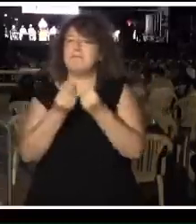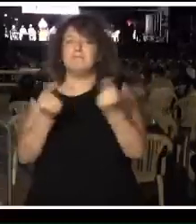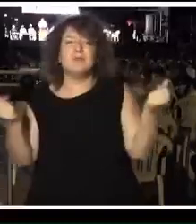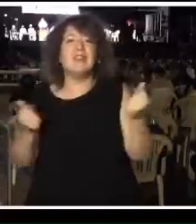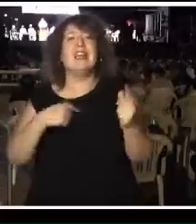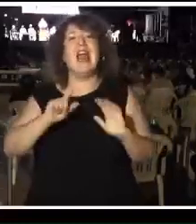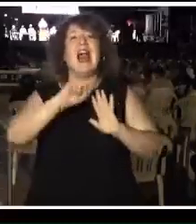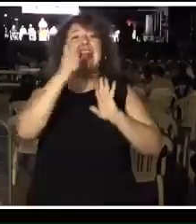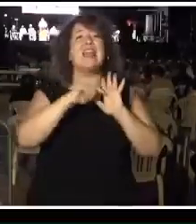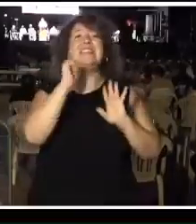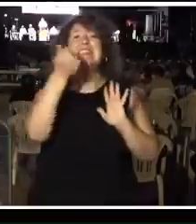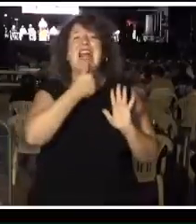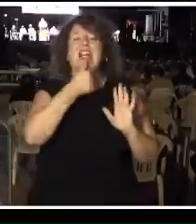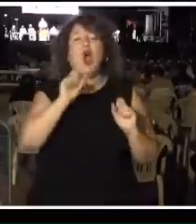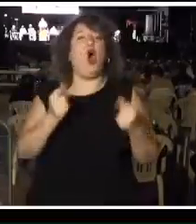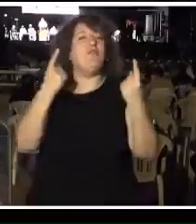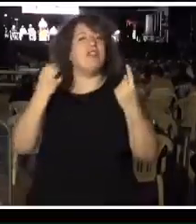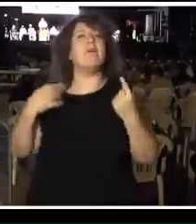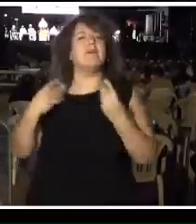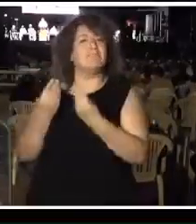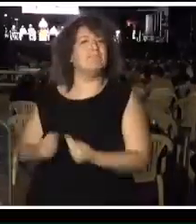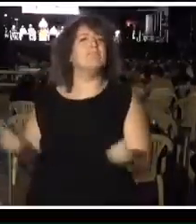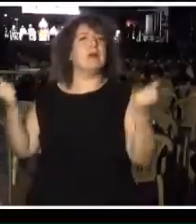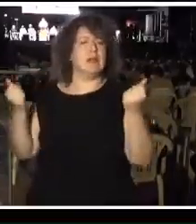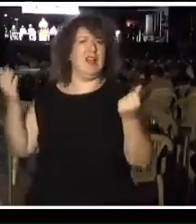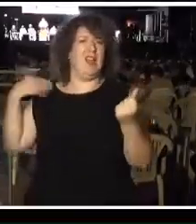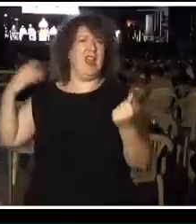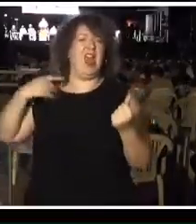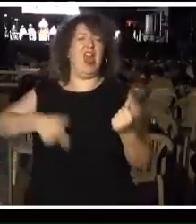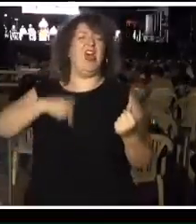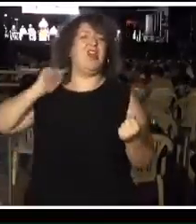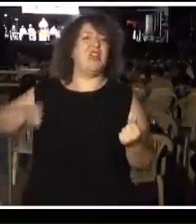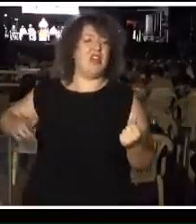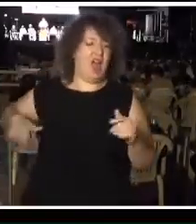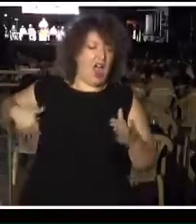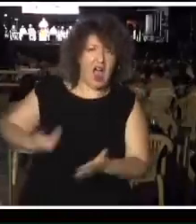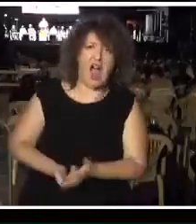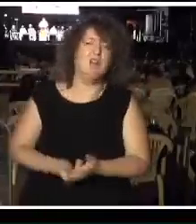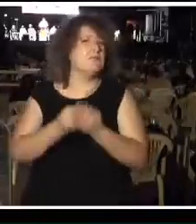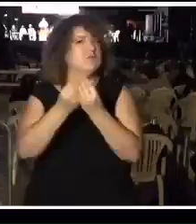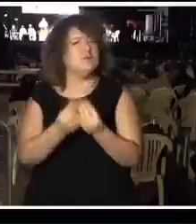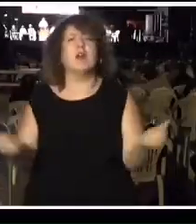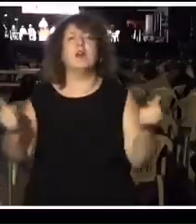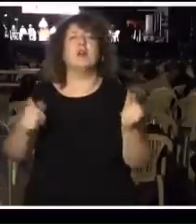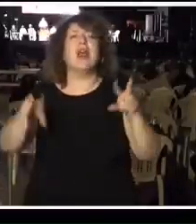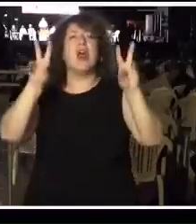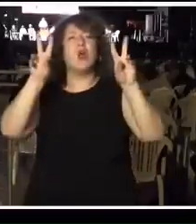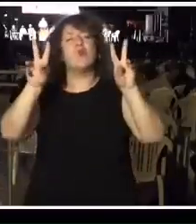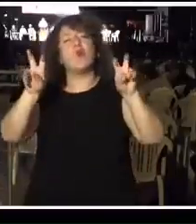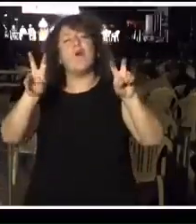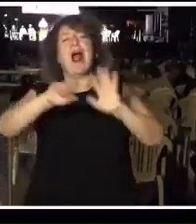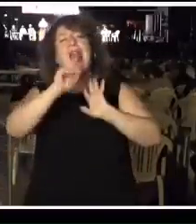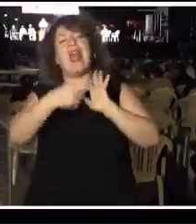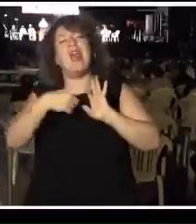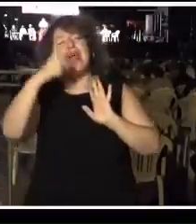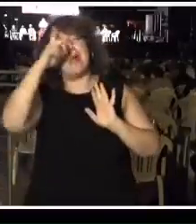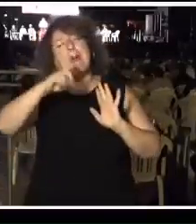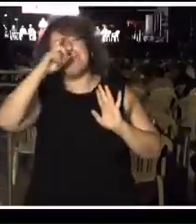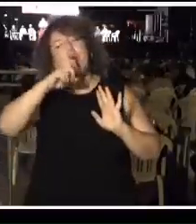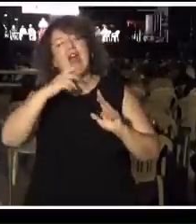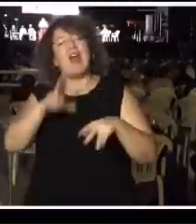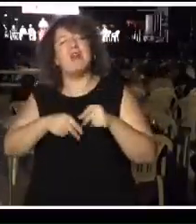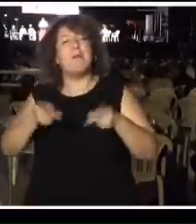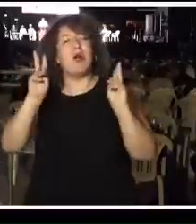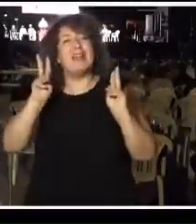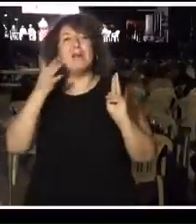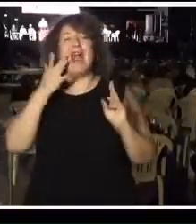en vigor desde la dictadura, y aprobar una nueva ley de memoria democrática que acabe con la impunidad del franquismo y